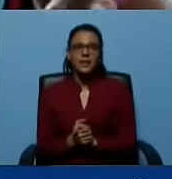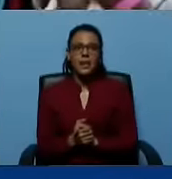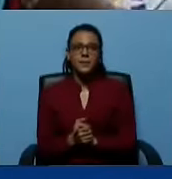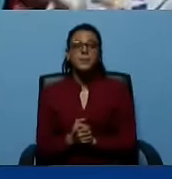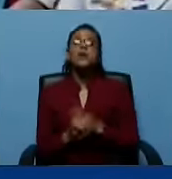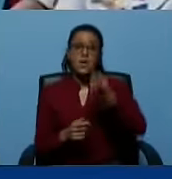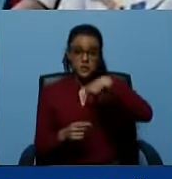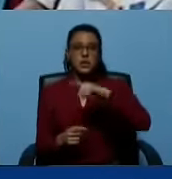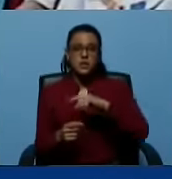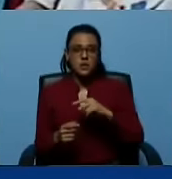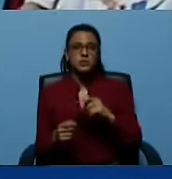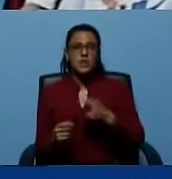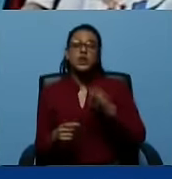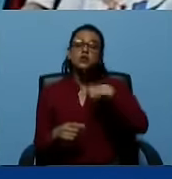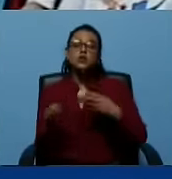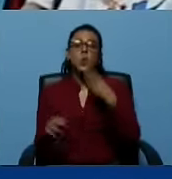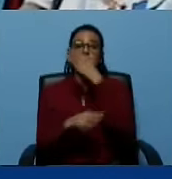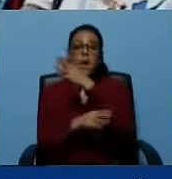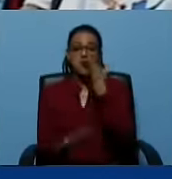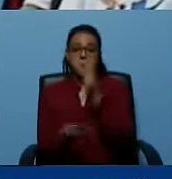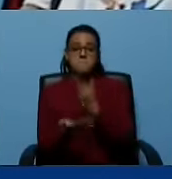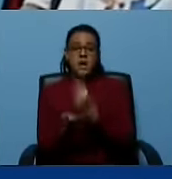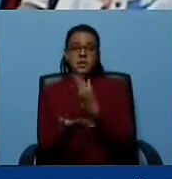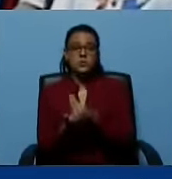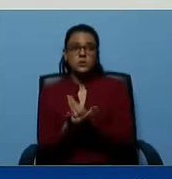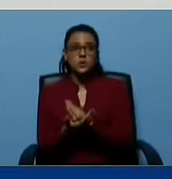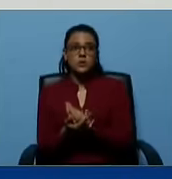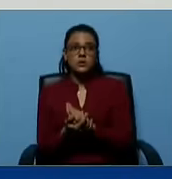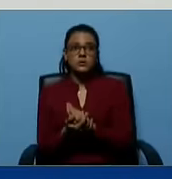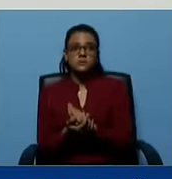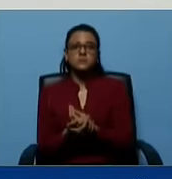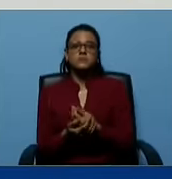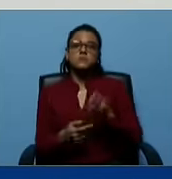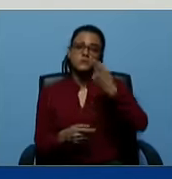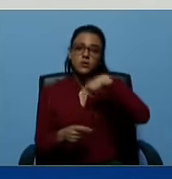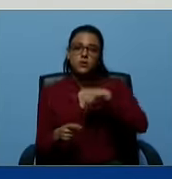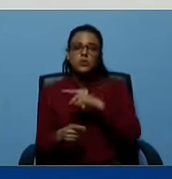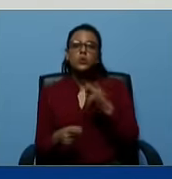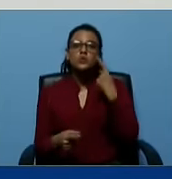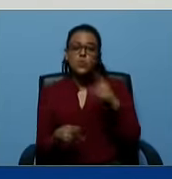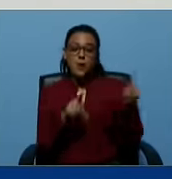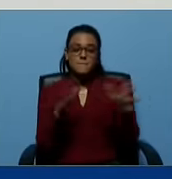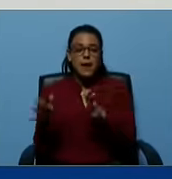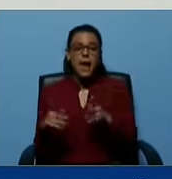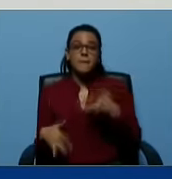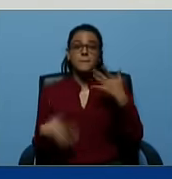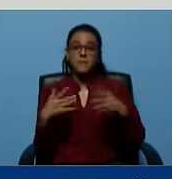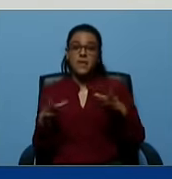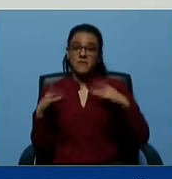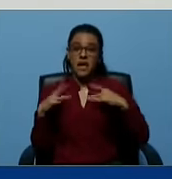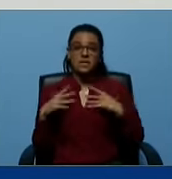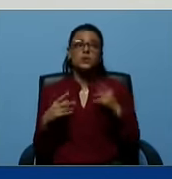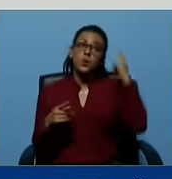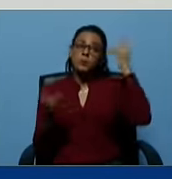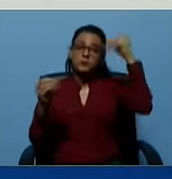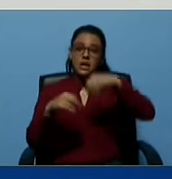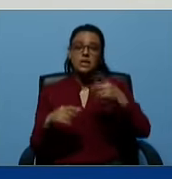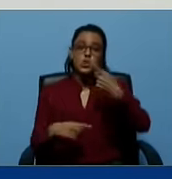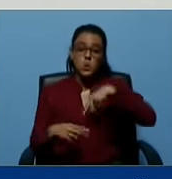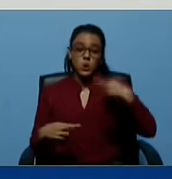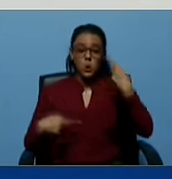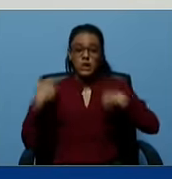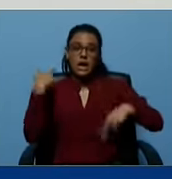Y vámonos para Maturín, porque arranca en Maturín el plan vacacional del Movimiento Nacional de Recreadores y